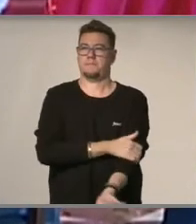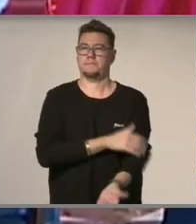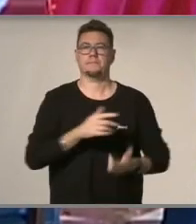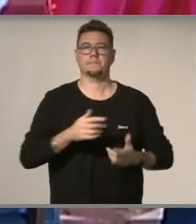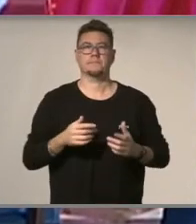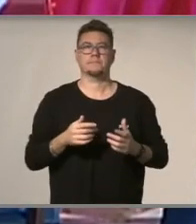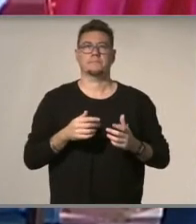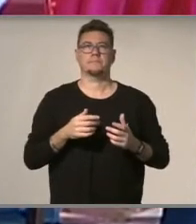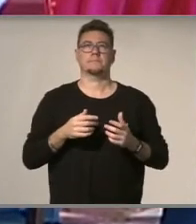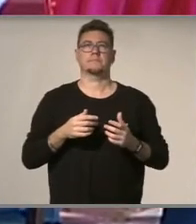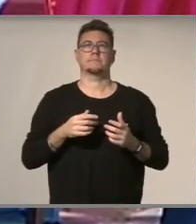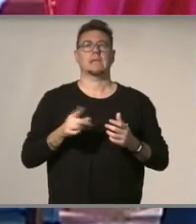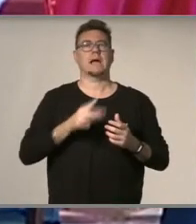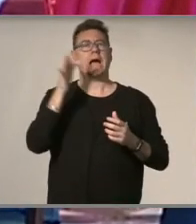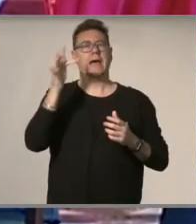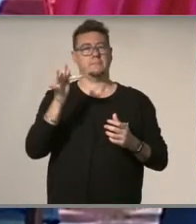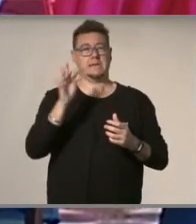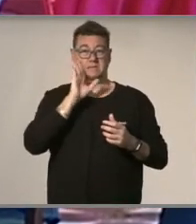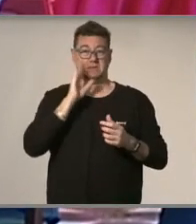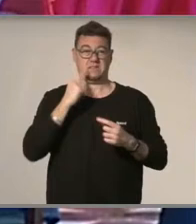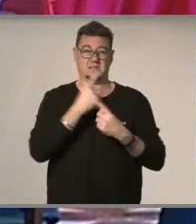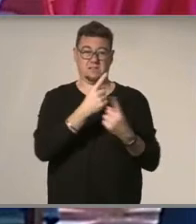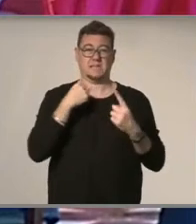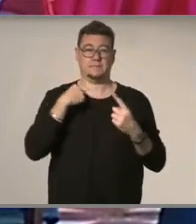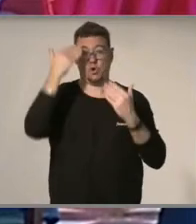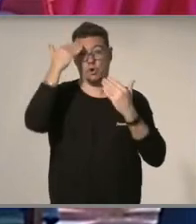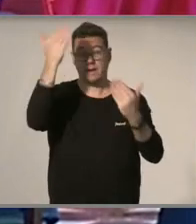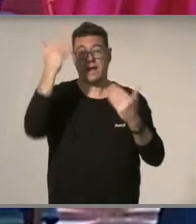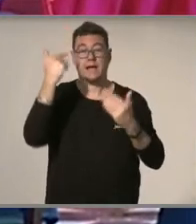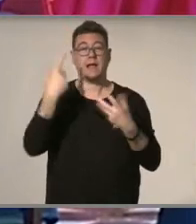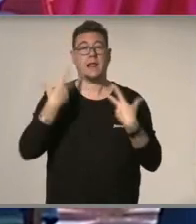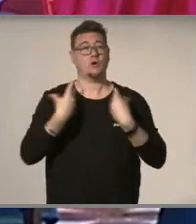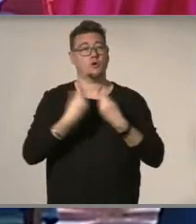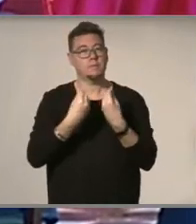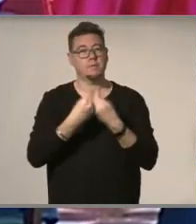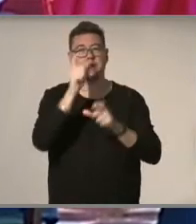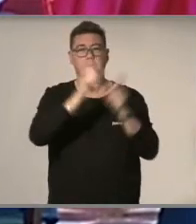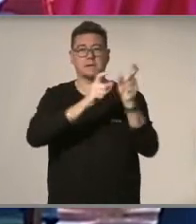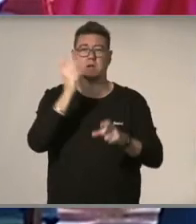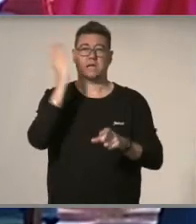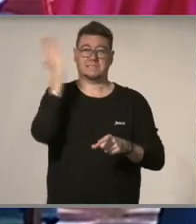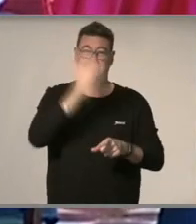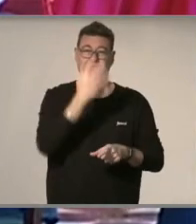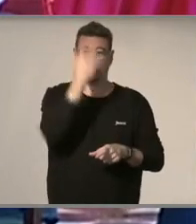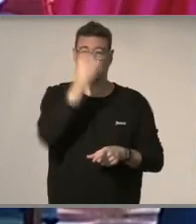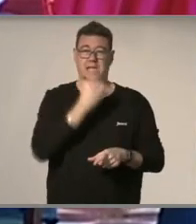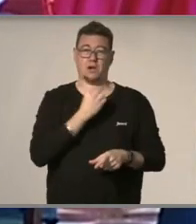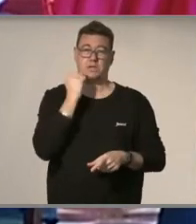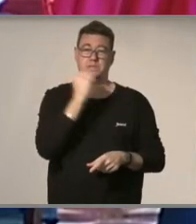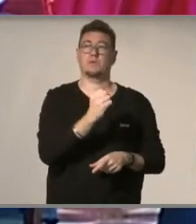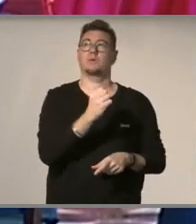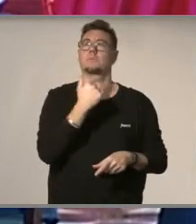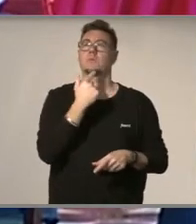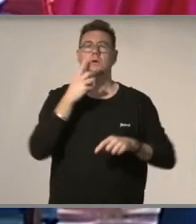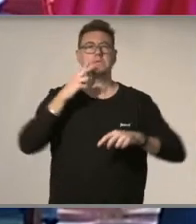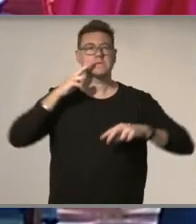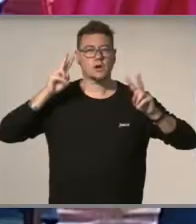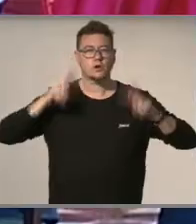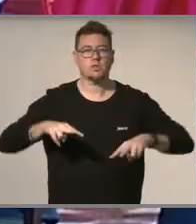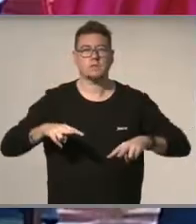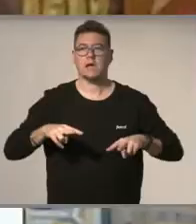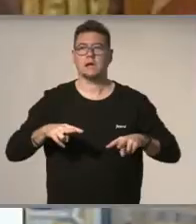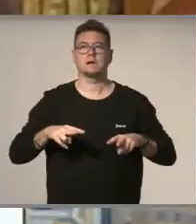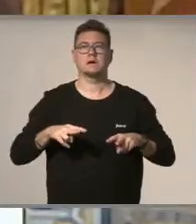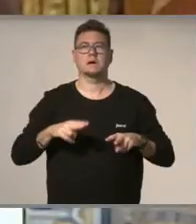es, además de la que acabo de decir, de ese homenaje a la convivencia y a las víctimas del terrorismo, el que se haya reconocido y se dé